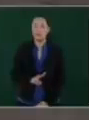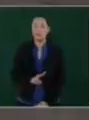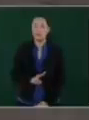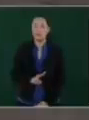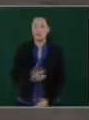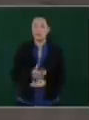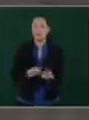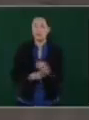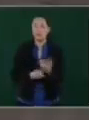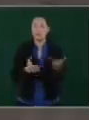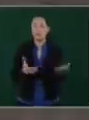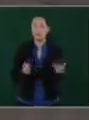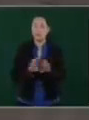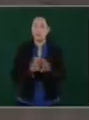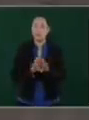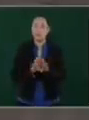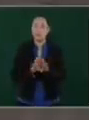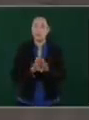autoritario,